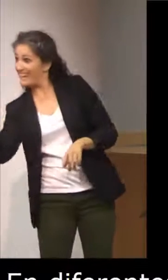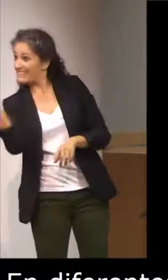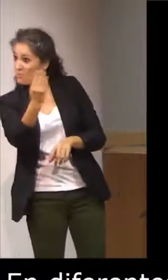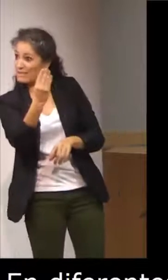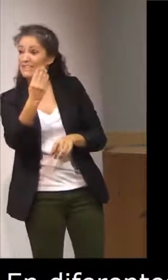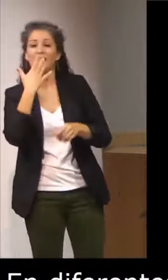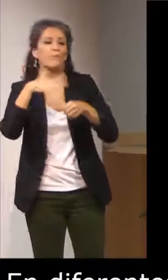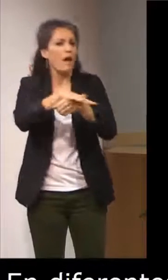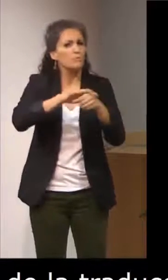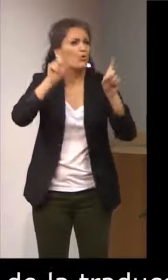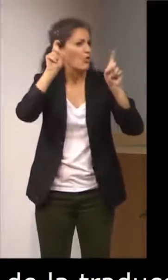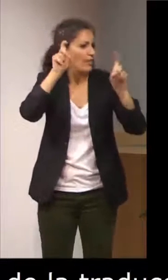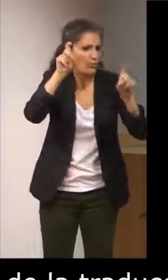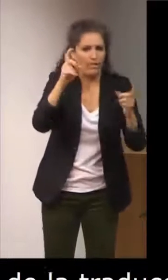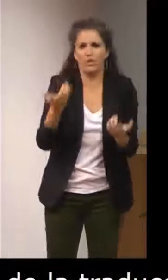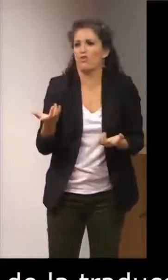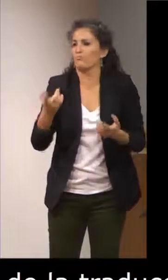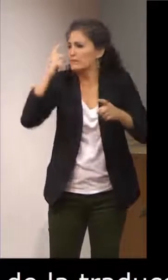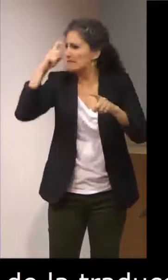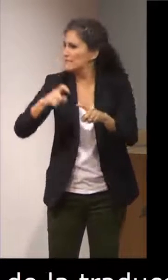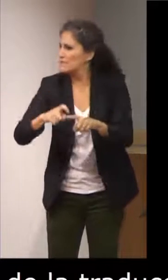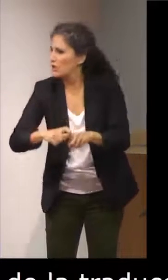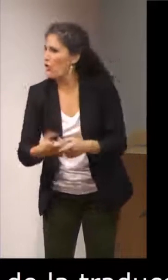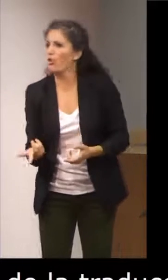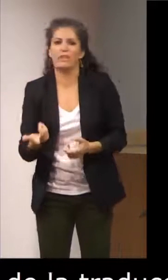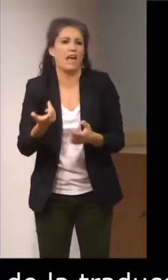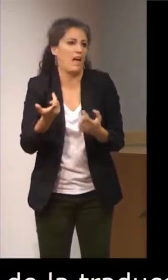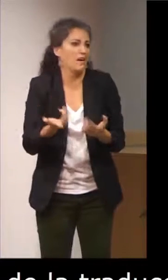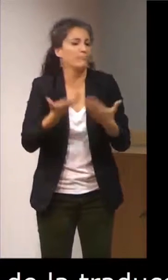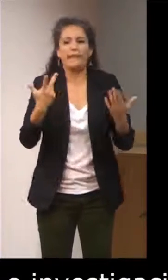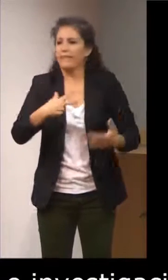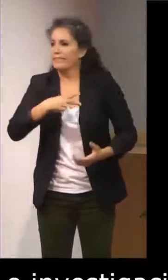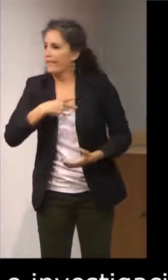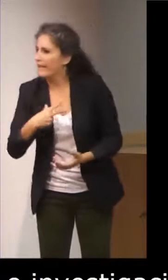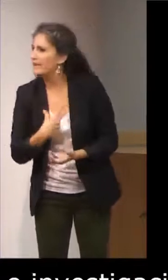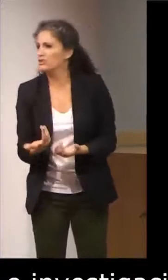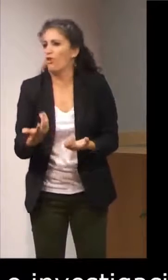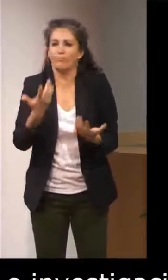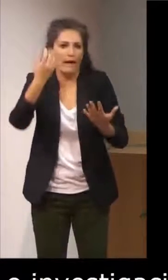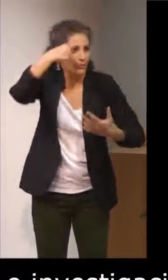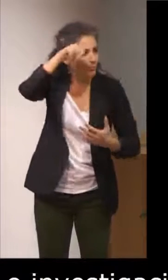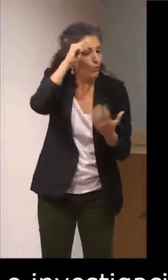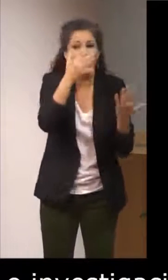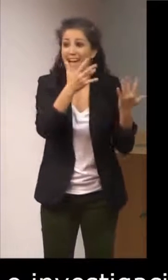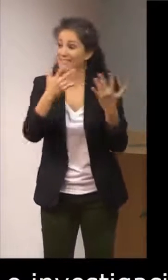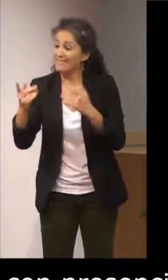e indirectamente cuenta con presencia en la educación, en psicología, en derecho,